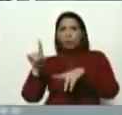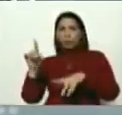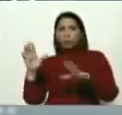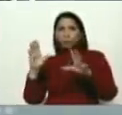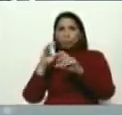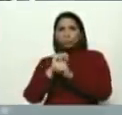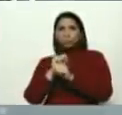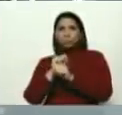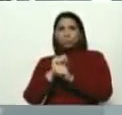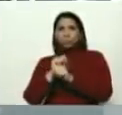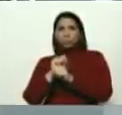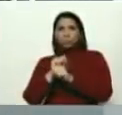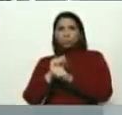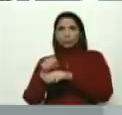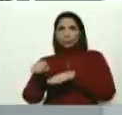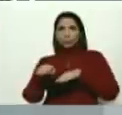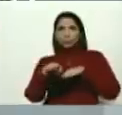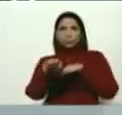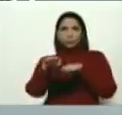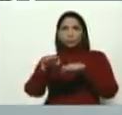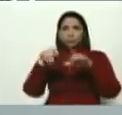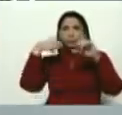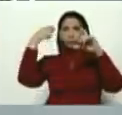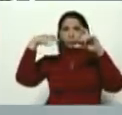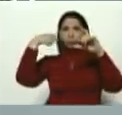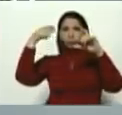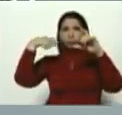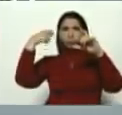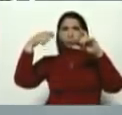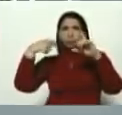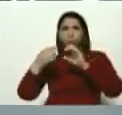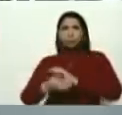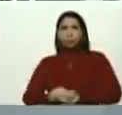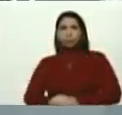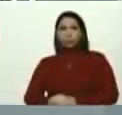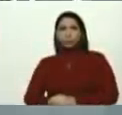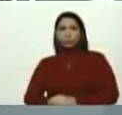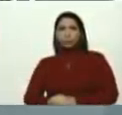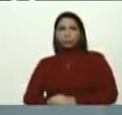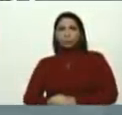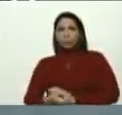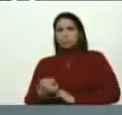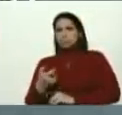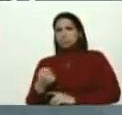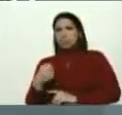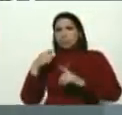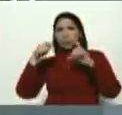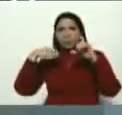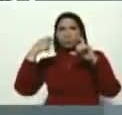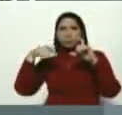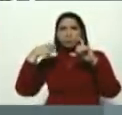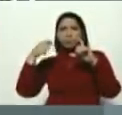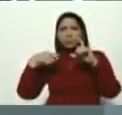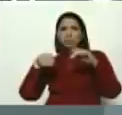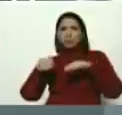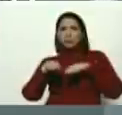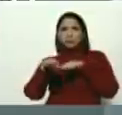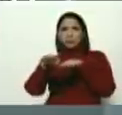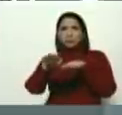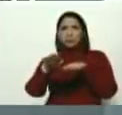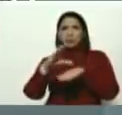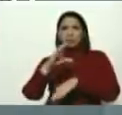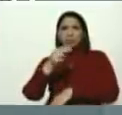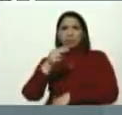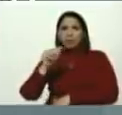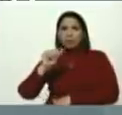7 de la noche a 11 de la noche los autocines. Muy pocos autocines. Cuando yo era chamo había unos cuantos. Siempre iba al autocine Los Chaguaramos. Allá